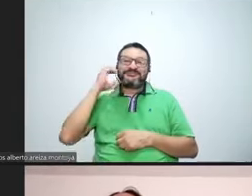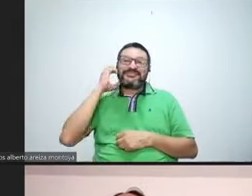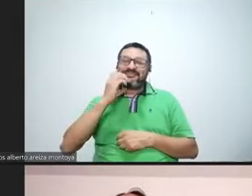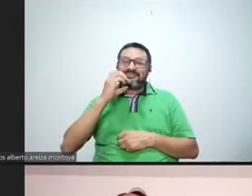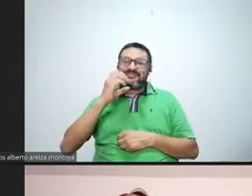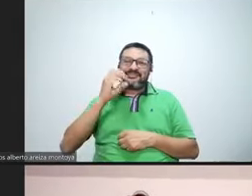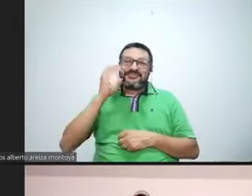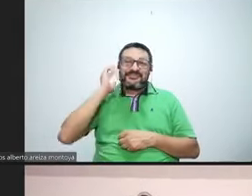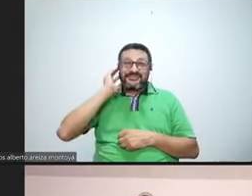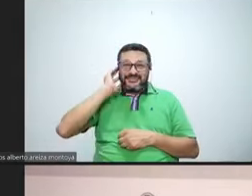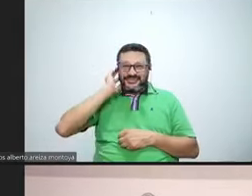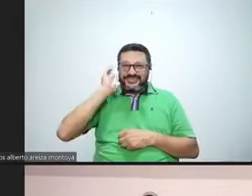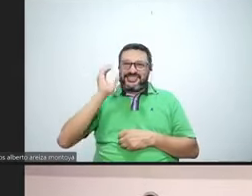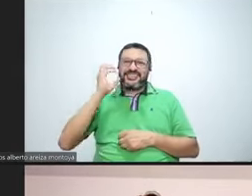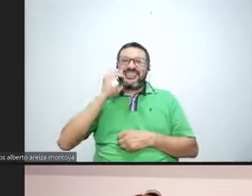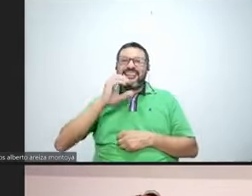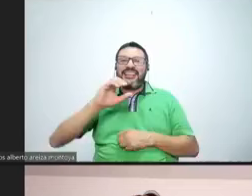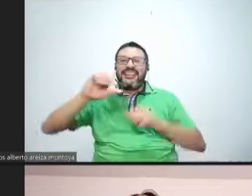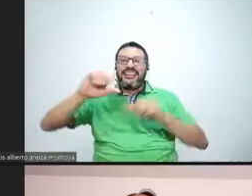Carlos Areiza.